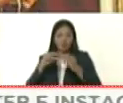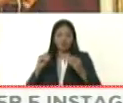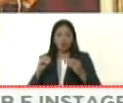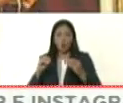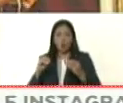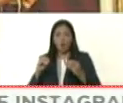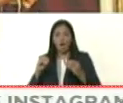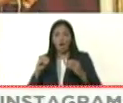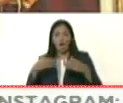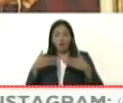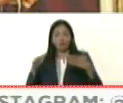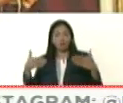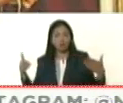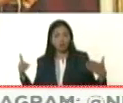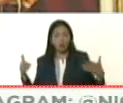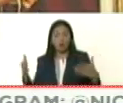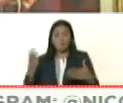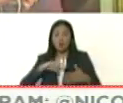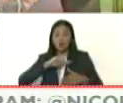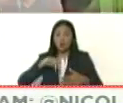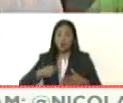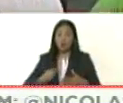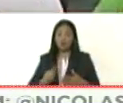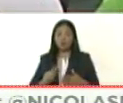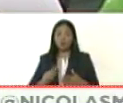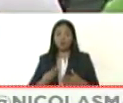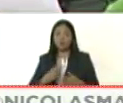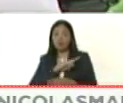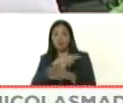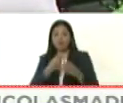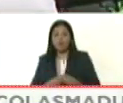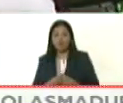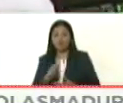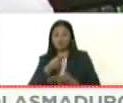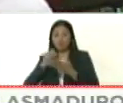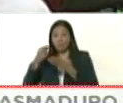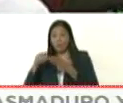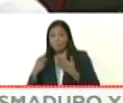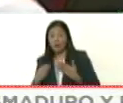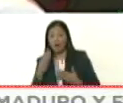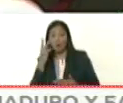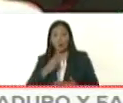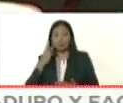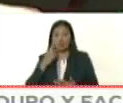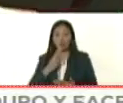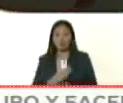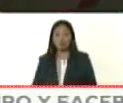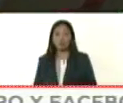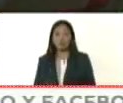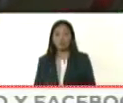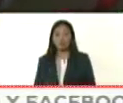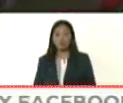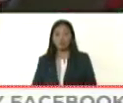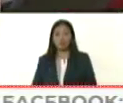popular. Es nuestra propia fuerza. Tomen nota en Washington. Tomen nota. Tomen nota para